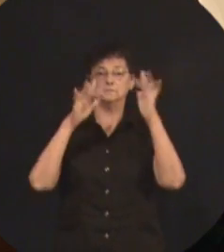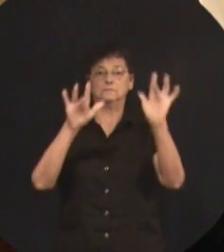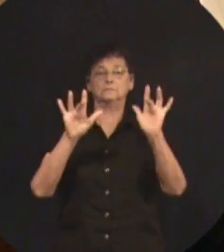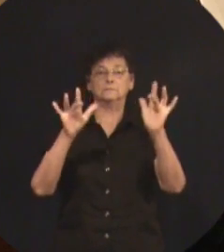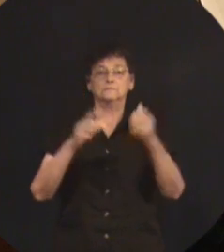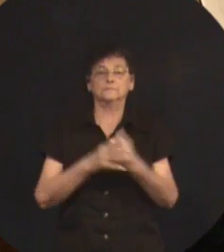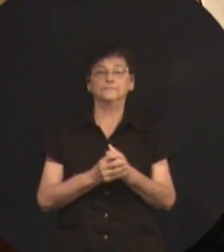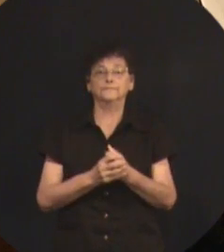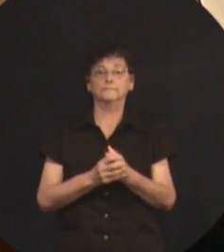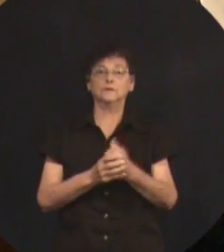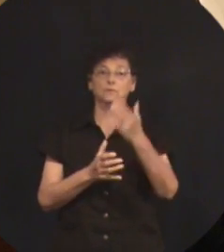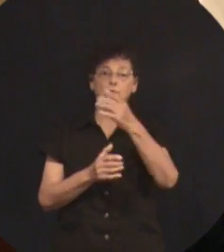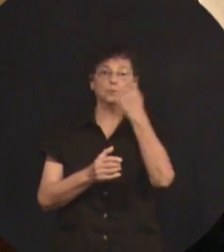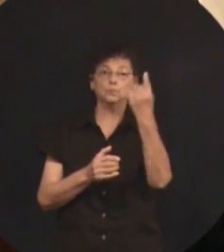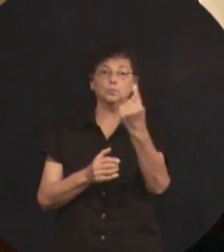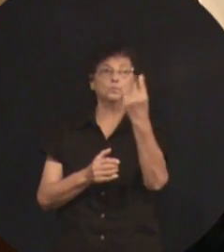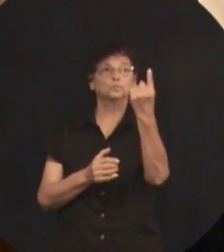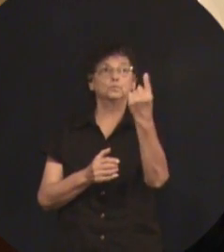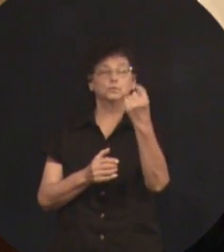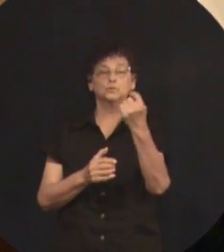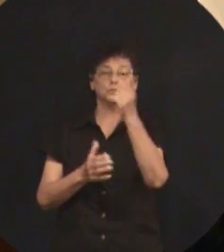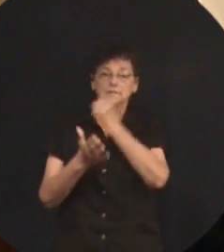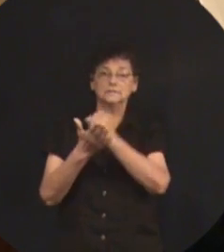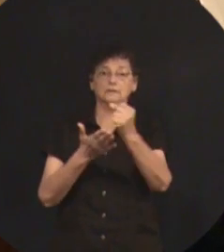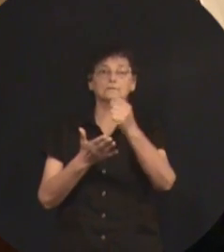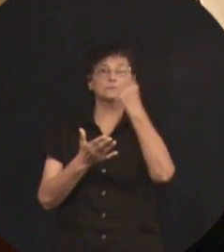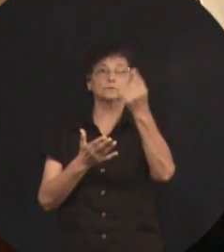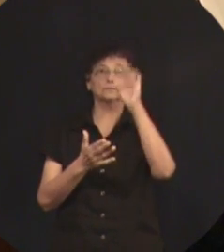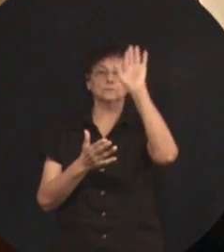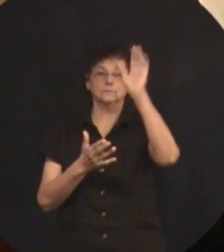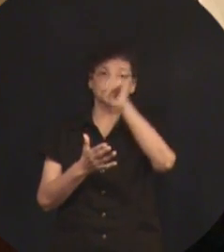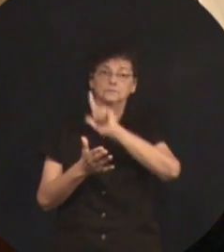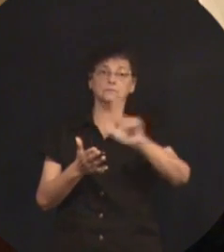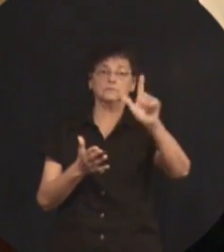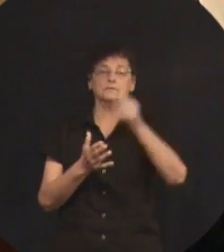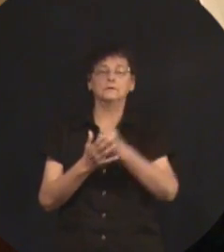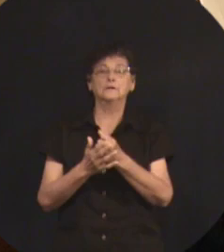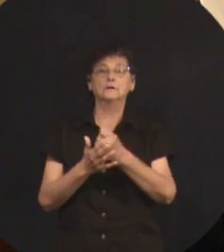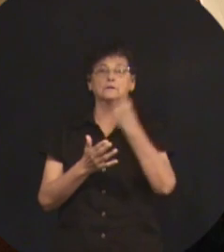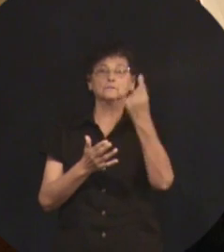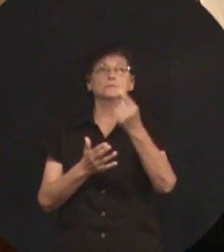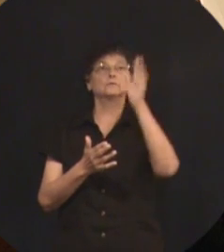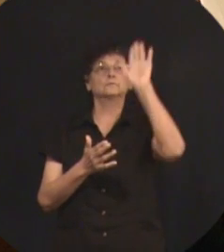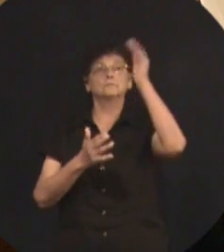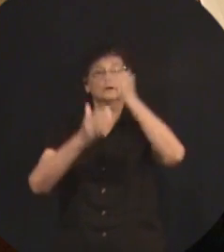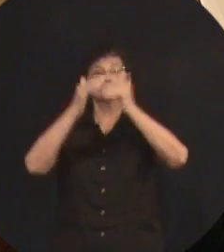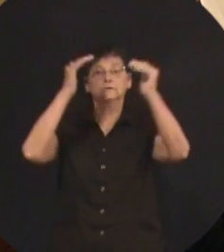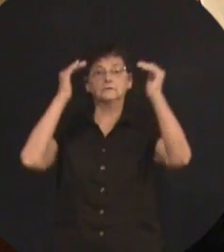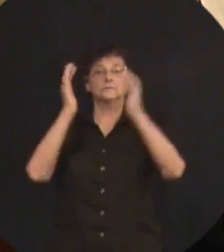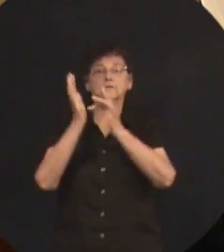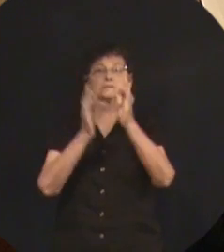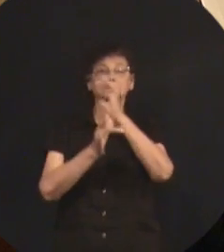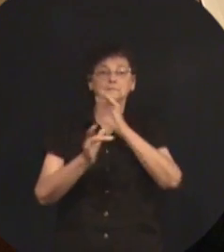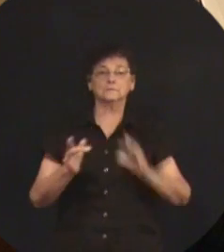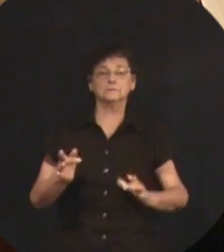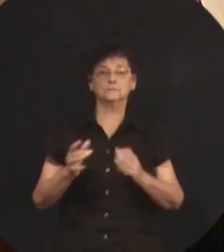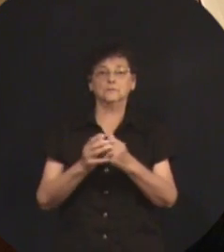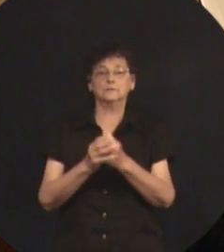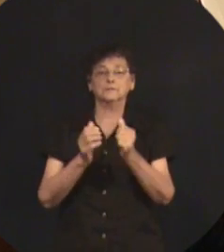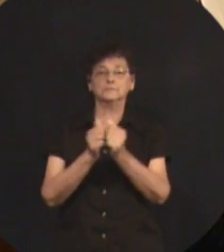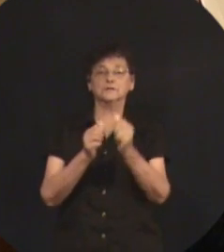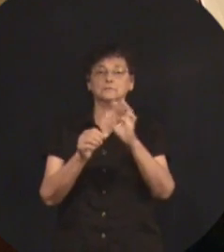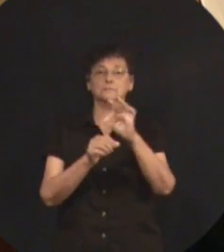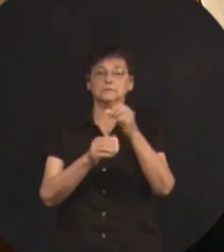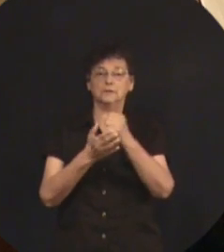de nosotros. Porque solo tú eres santo, solo tú, Señor, solo tu Altísimo Jesucristo, con